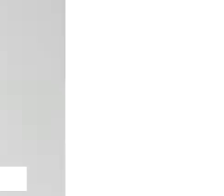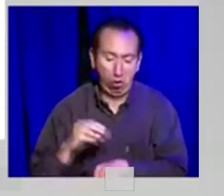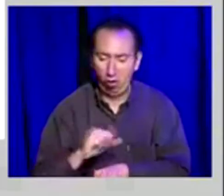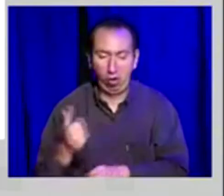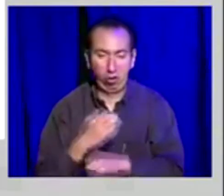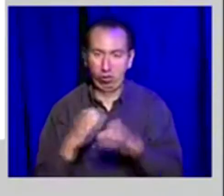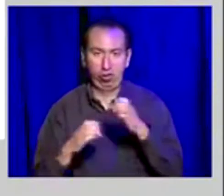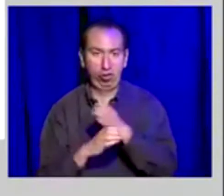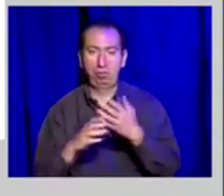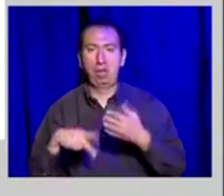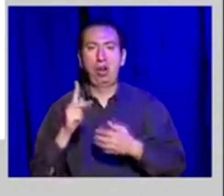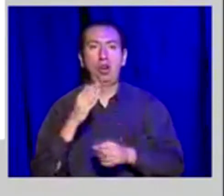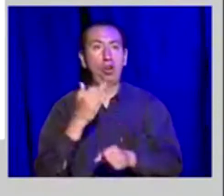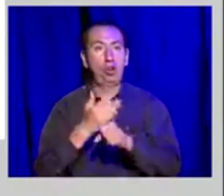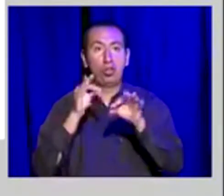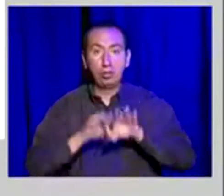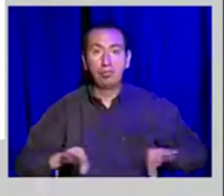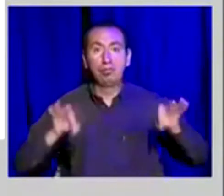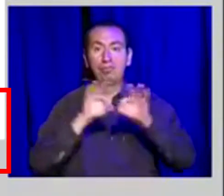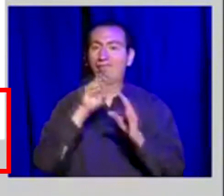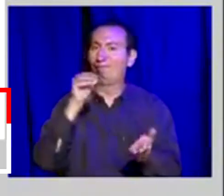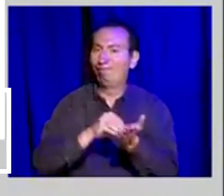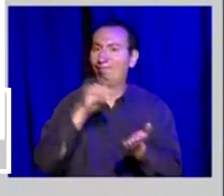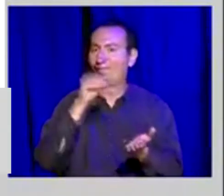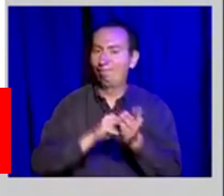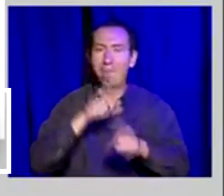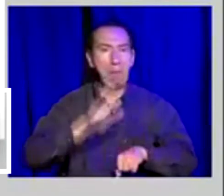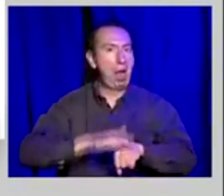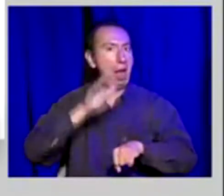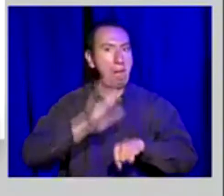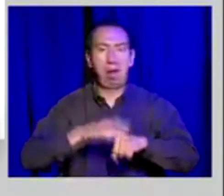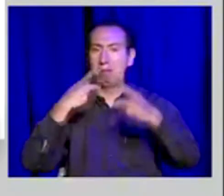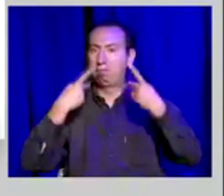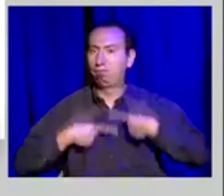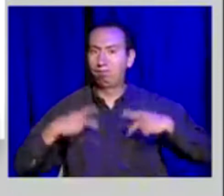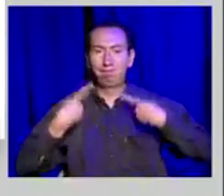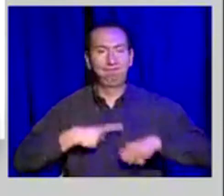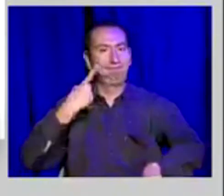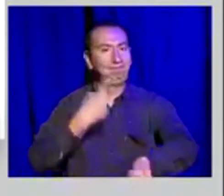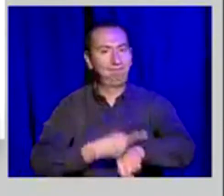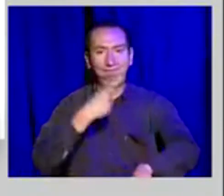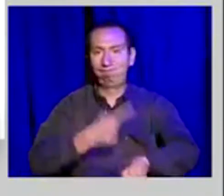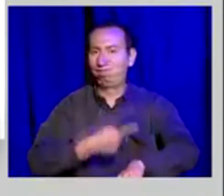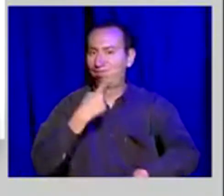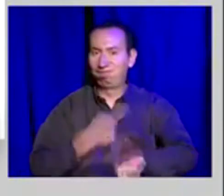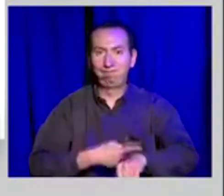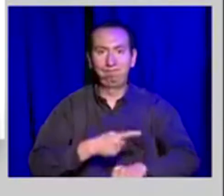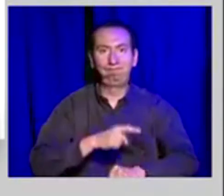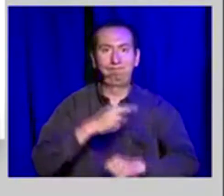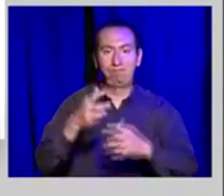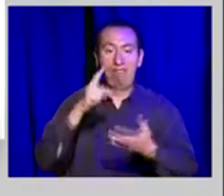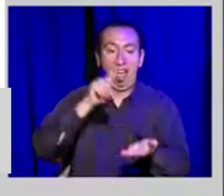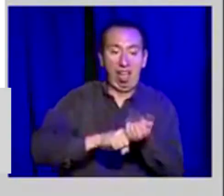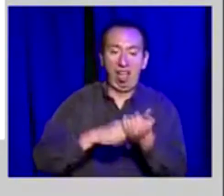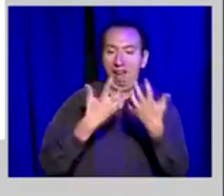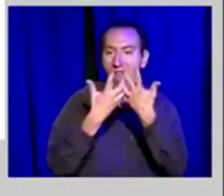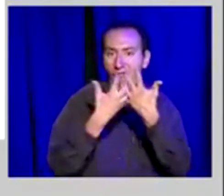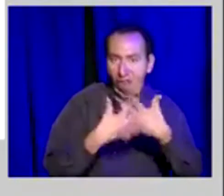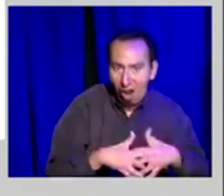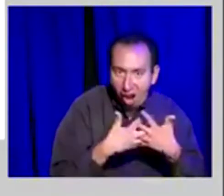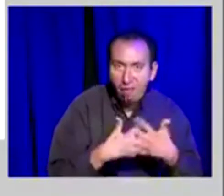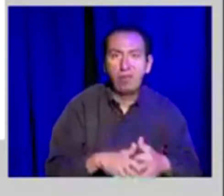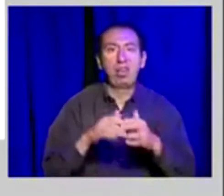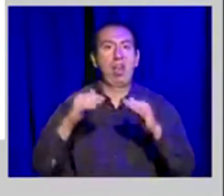se siguen enfermando cada vez más personas empleados no solamente de grandes fábricas empleados de